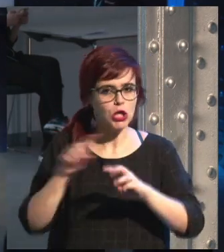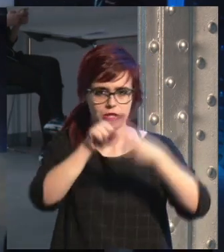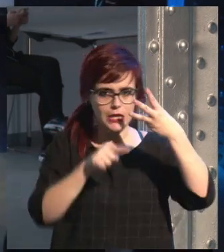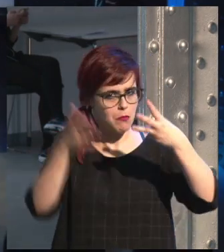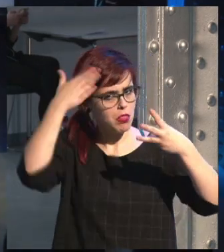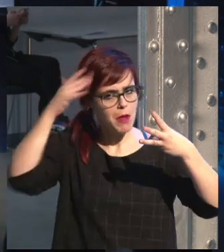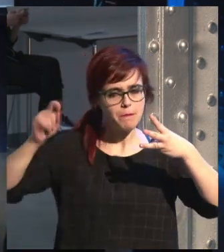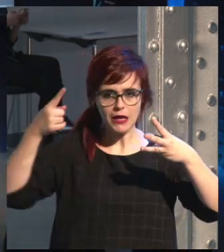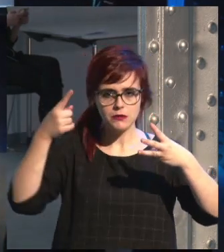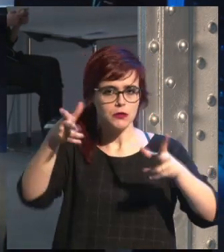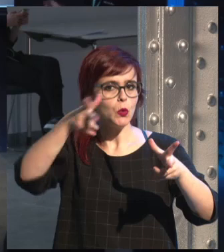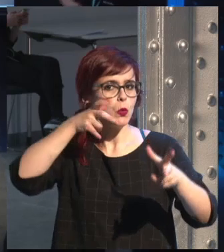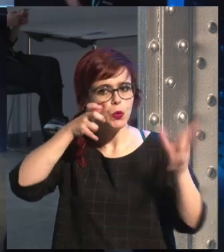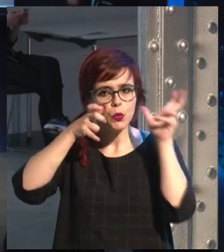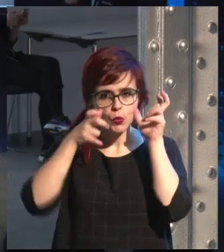los principales.